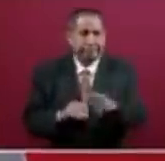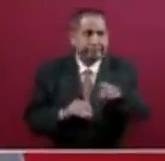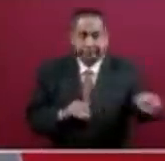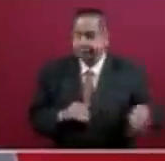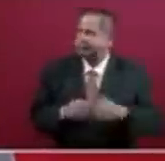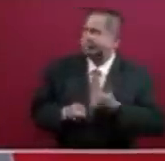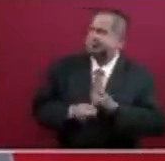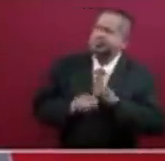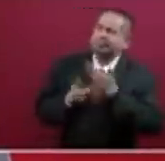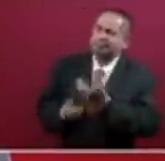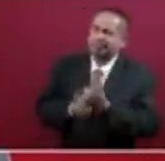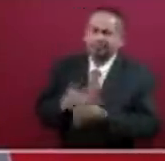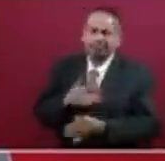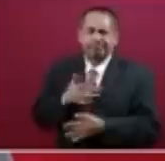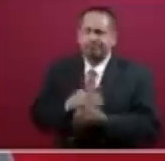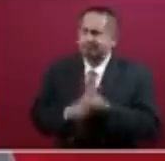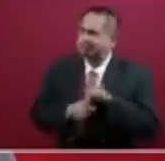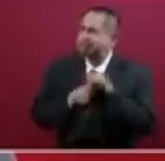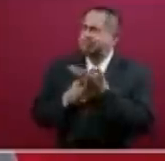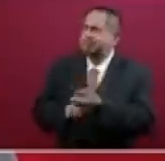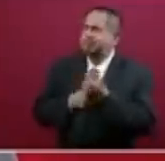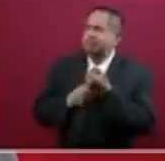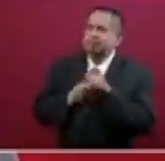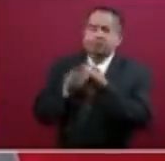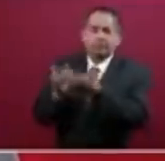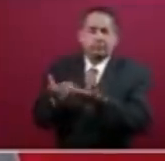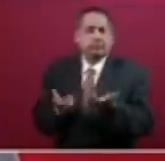expresar su sentimiento,